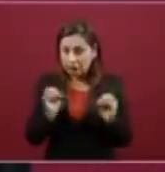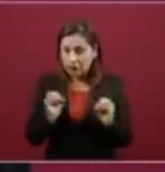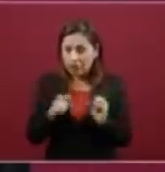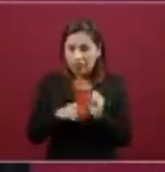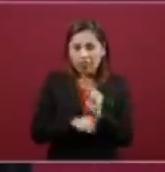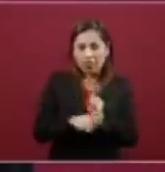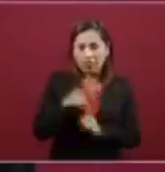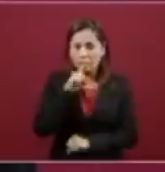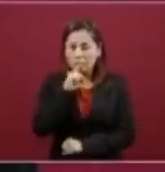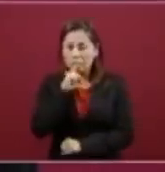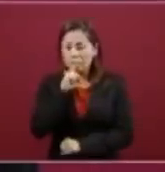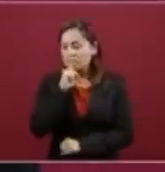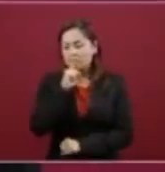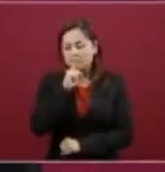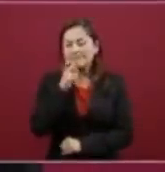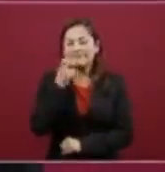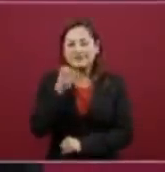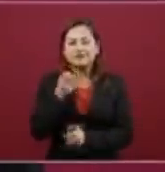y que